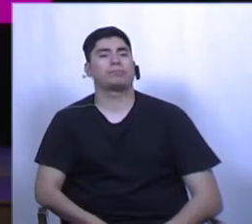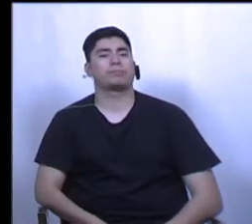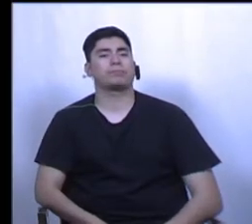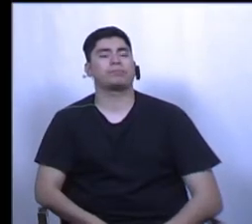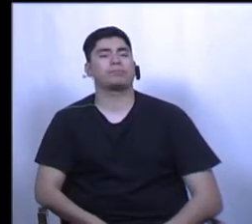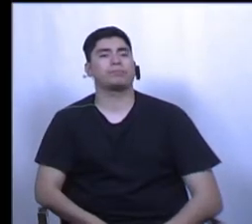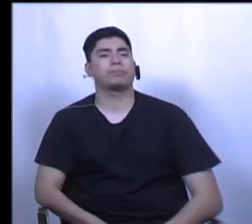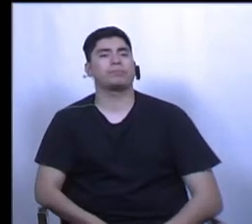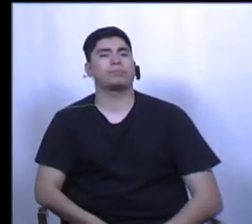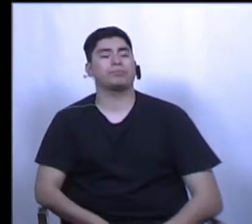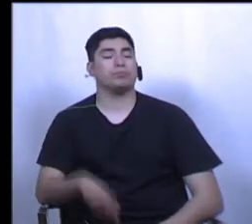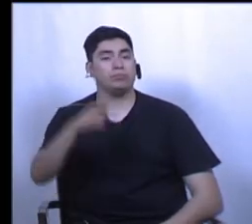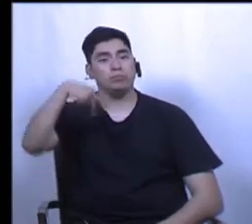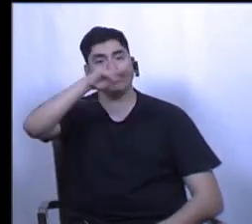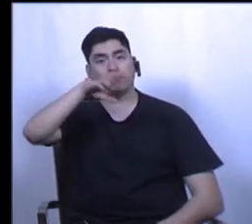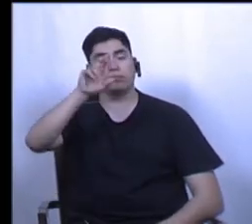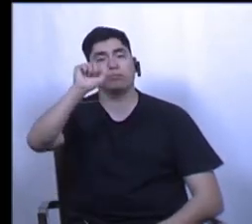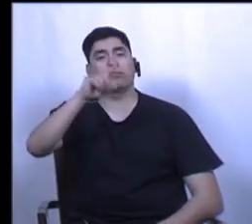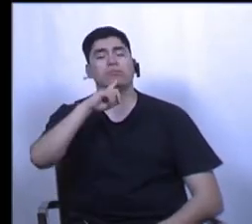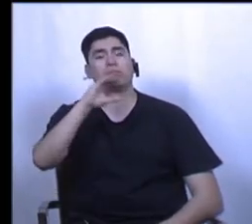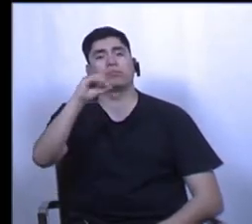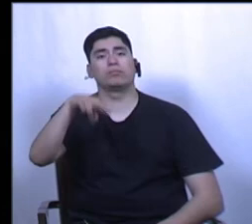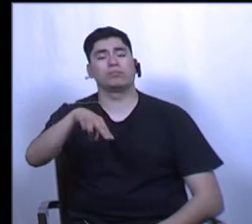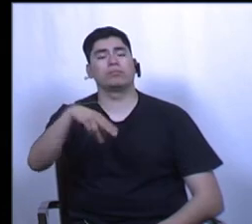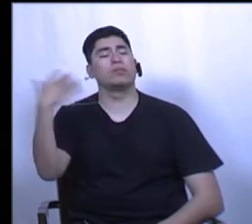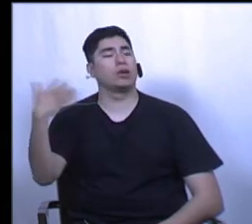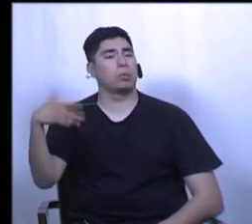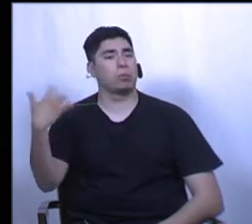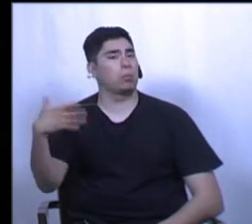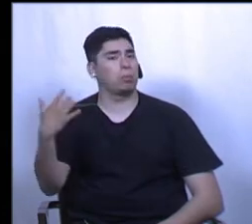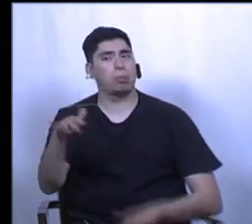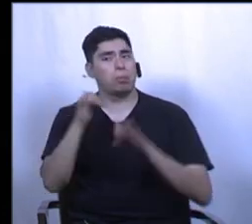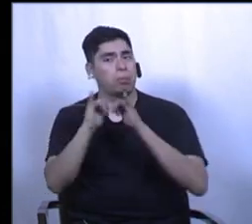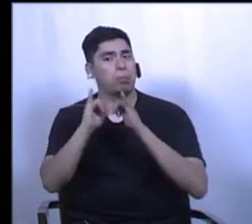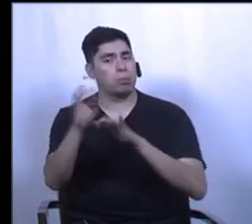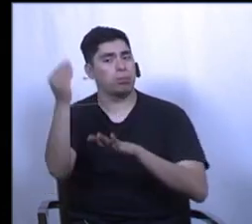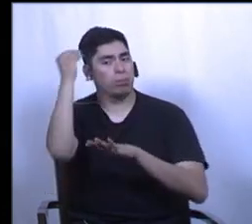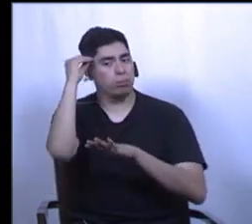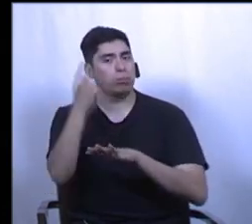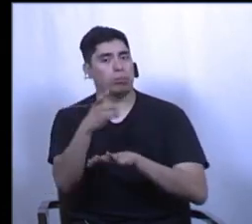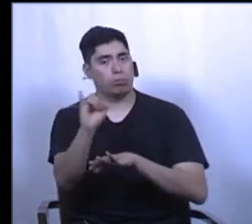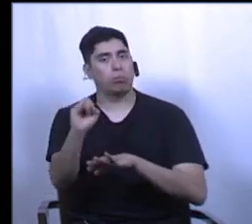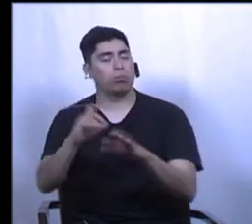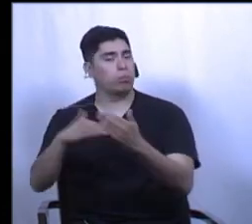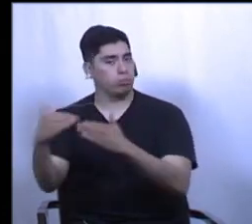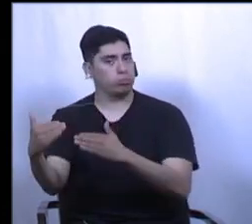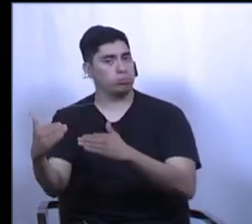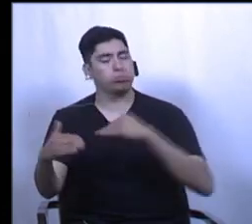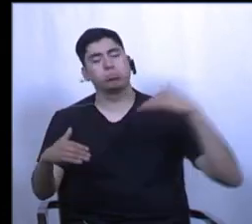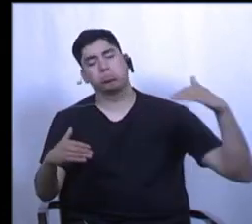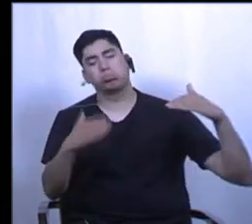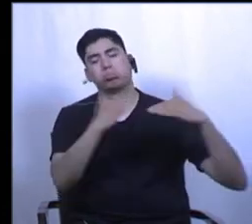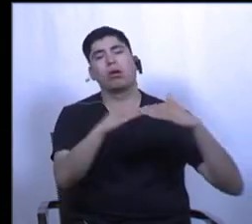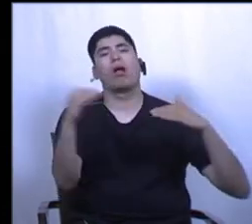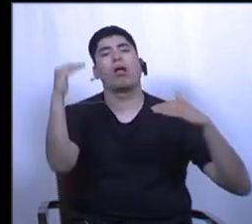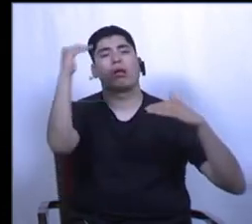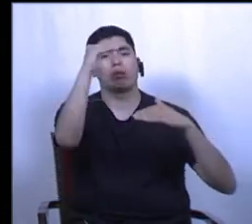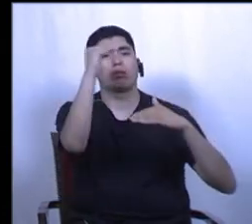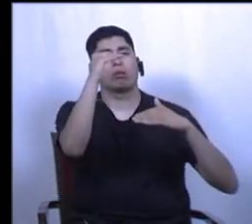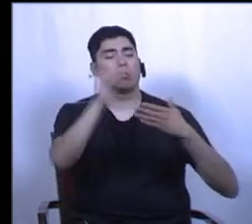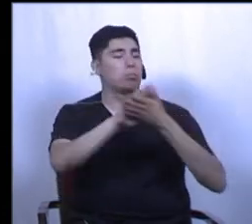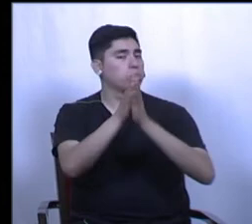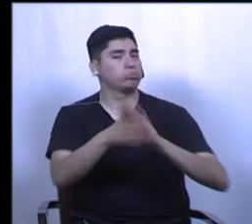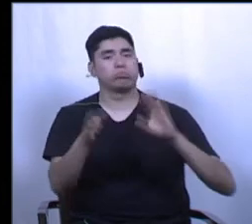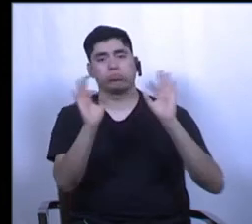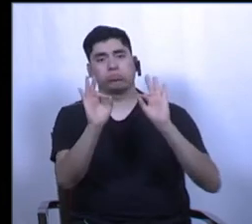es nuestro ratón con la enfermedad prion. Uno está siendo tratado y el otro no. El que está arriba está haciendo lo que tiene que